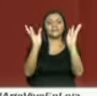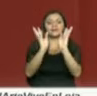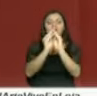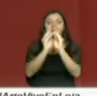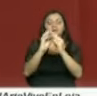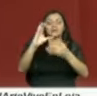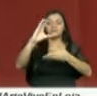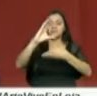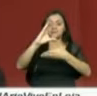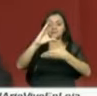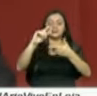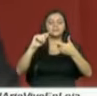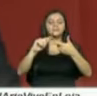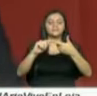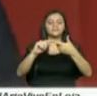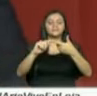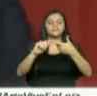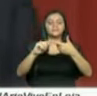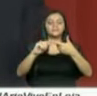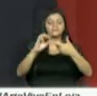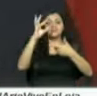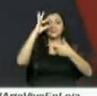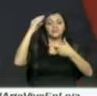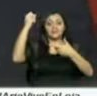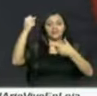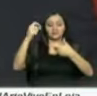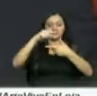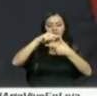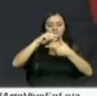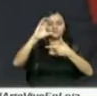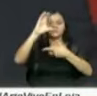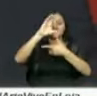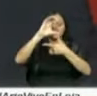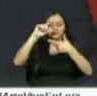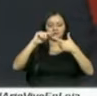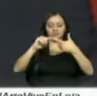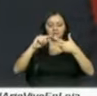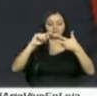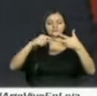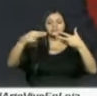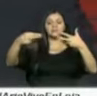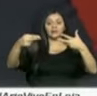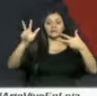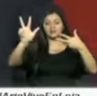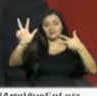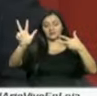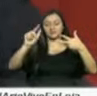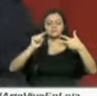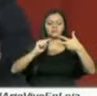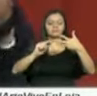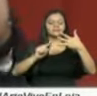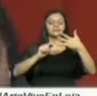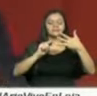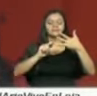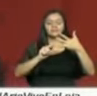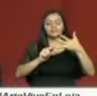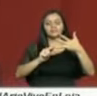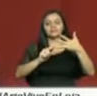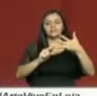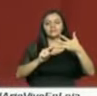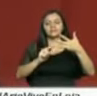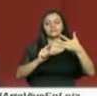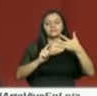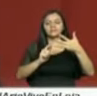la CELAC, hemos realizado la conferencia Hábitat 3, también un éxito